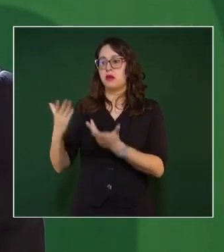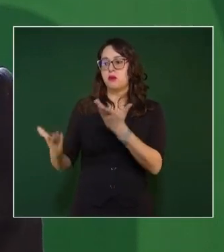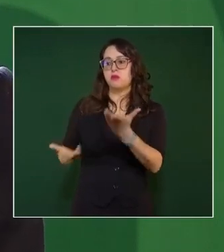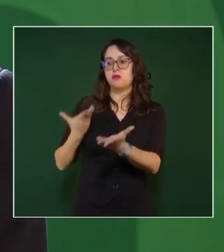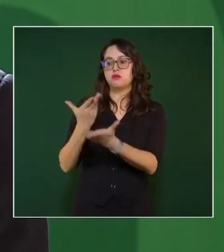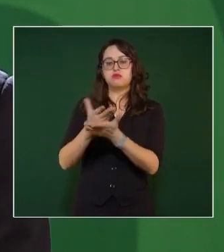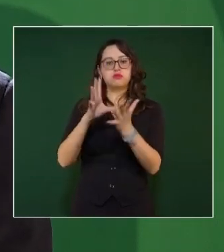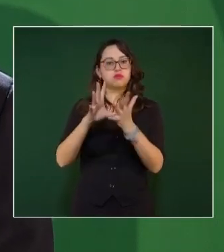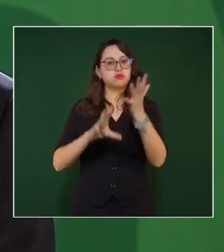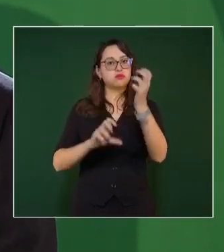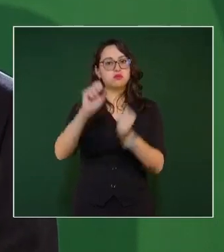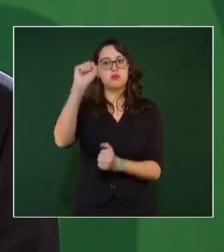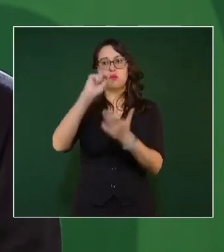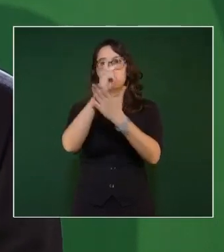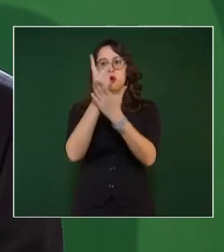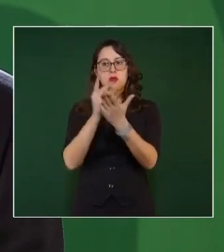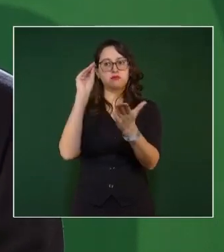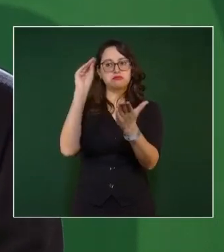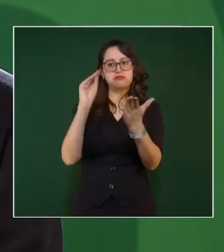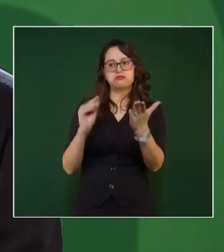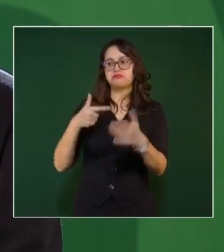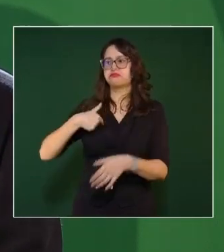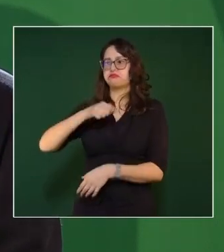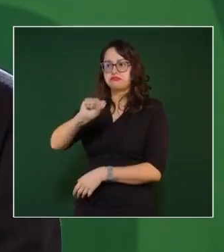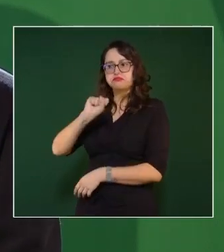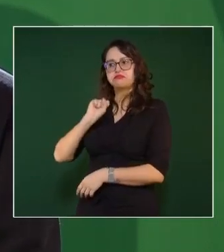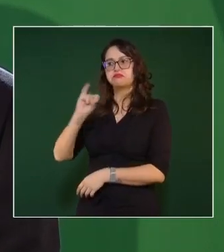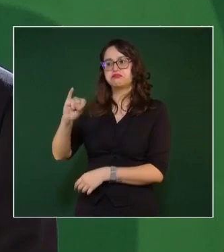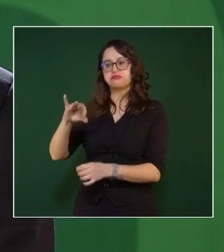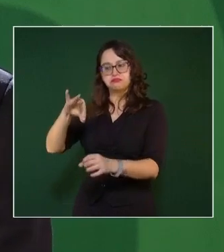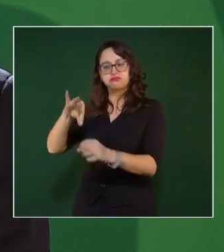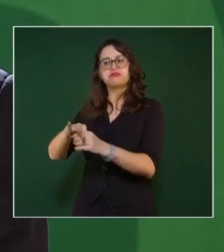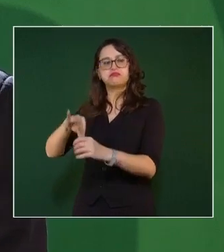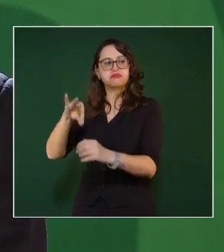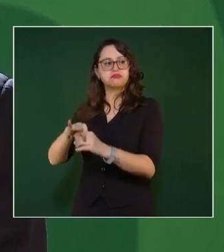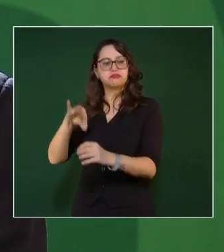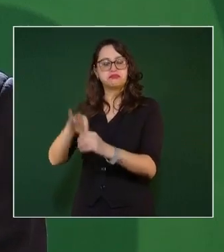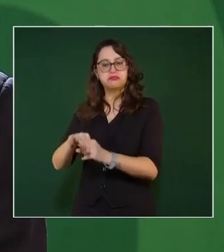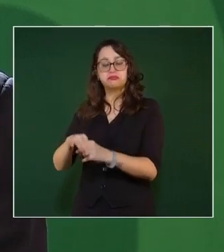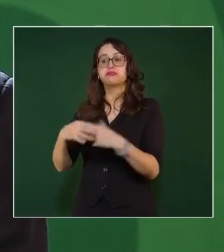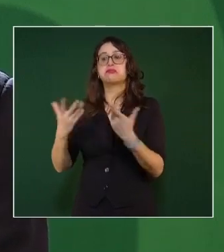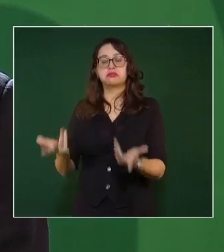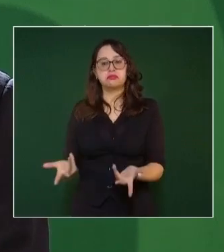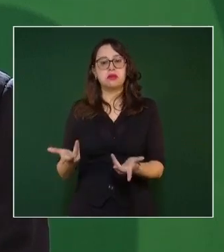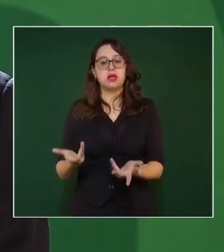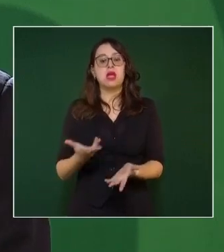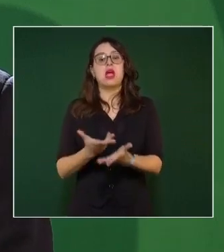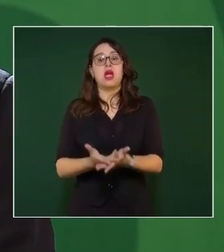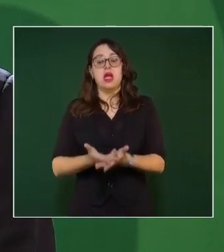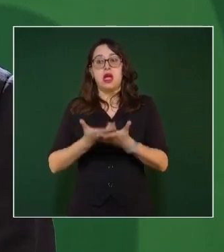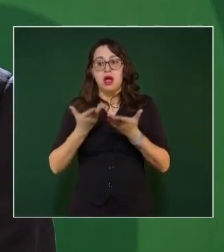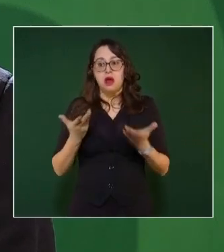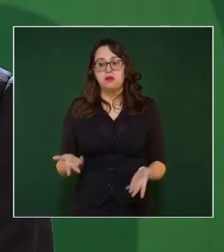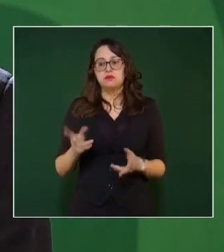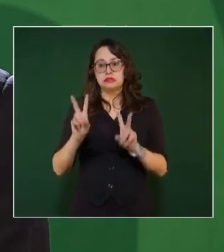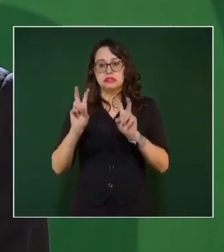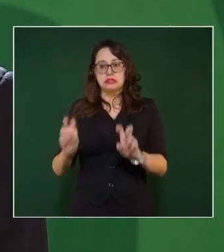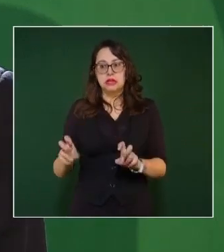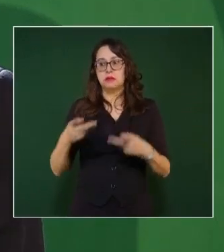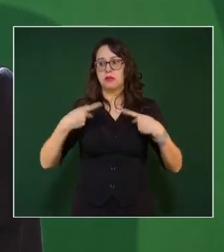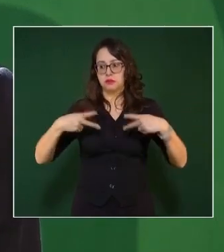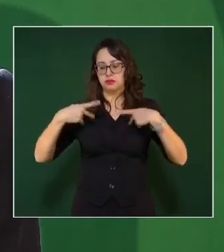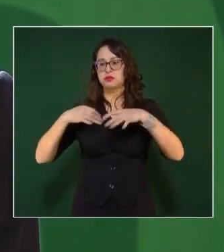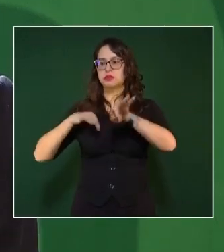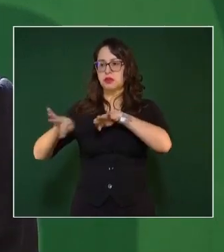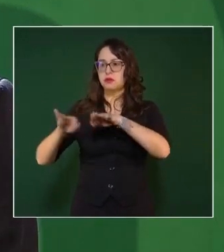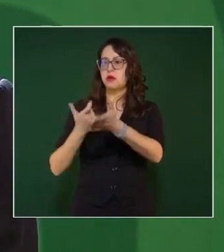un creyente que el empleo formal bien pagado es la mejor forma de progreso, pero mientras este llega, la gente